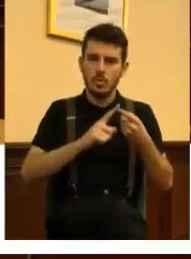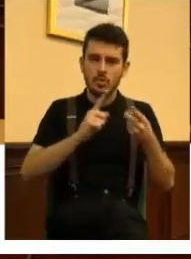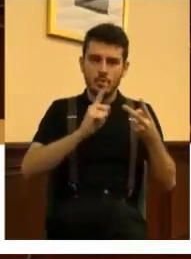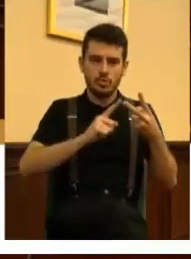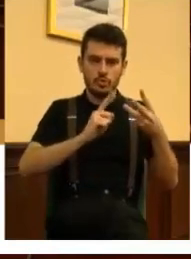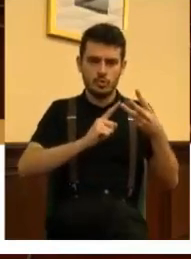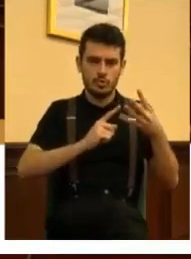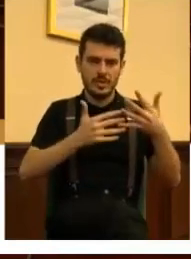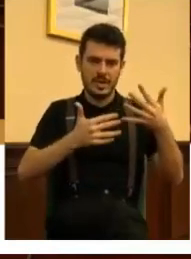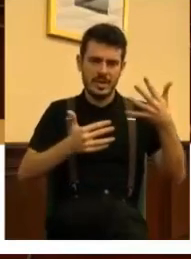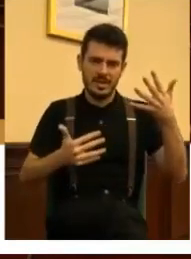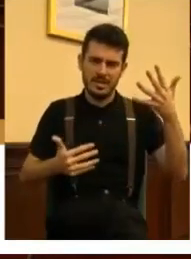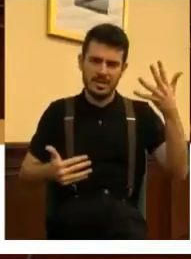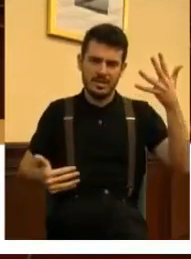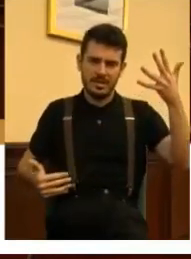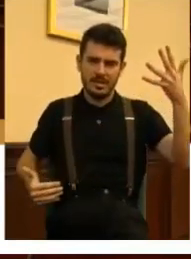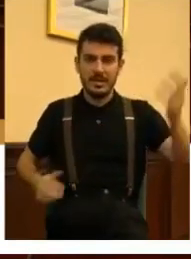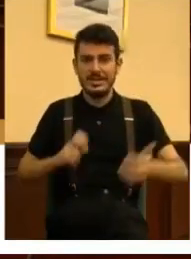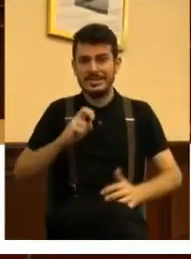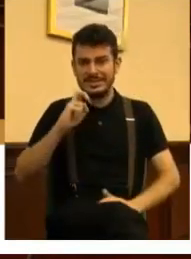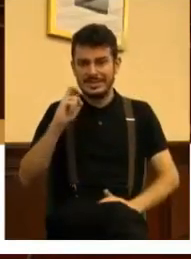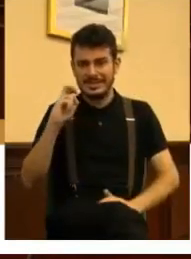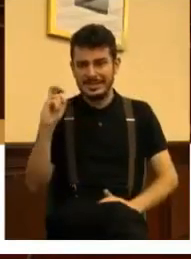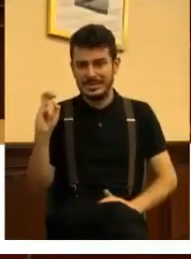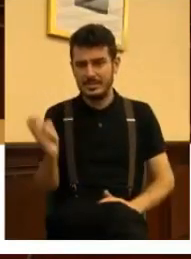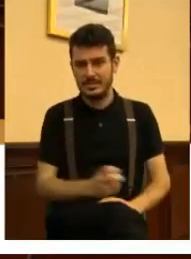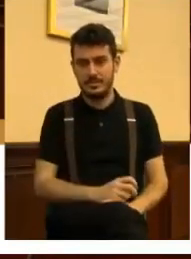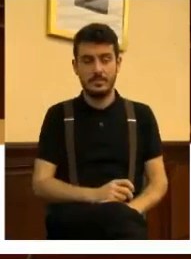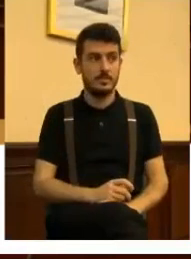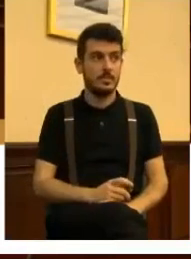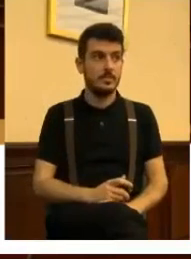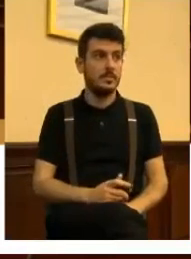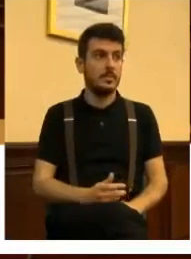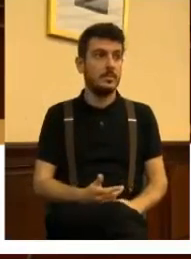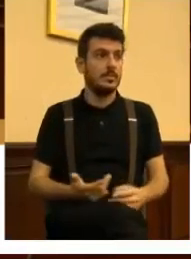un larguísimo etcétera.